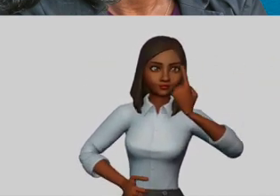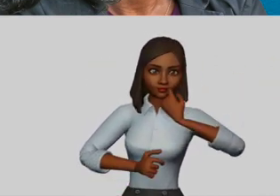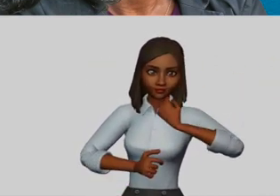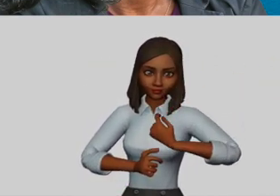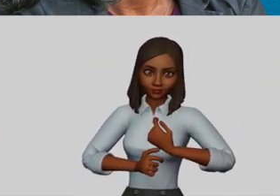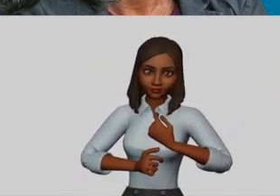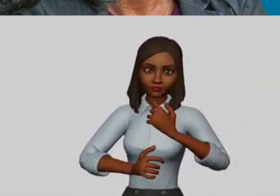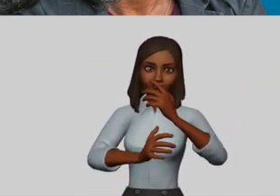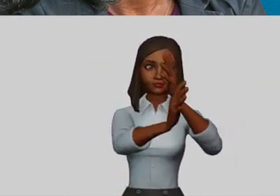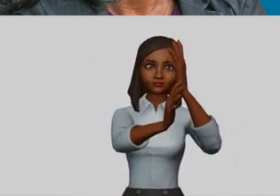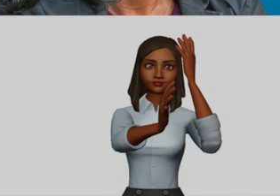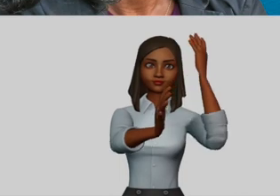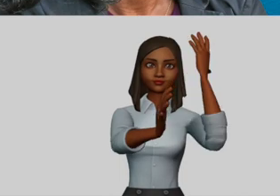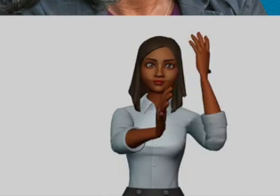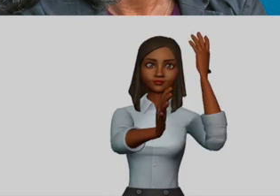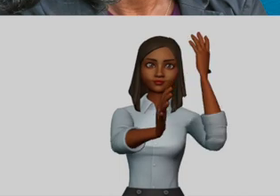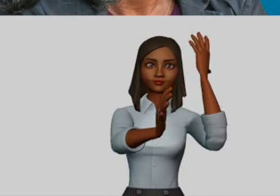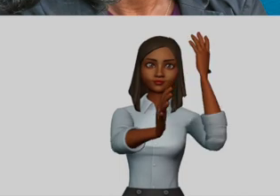que podemos hacer